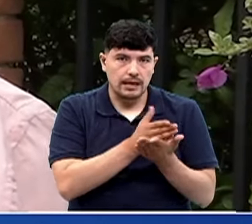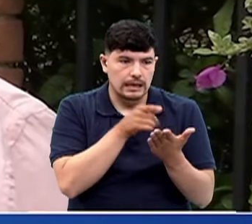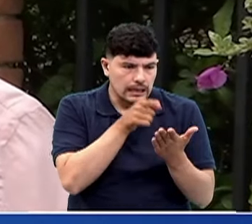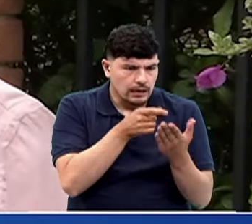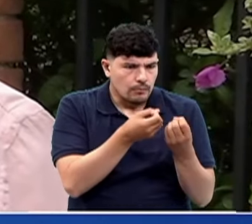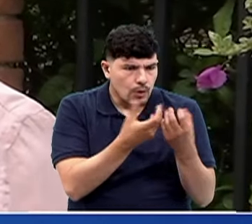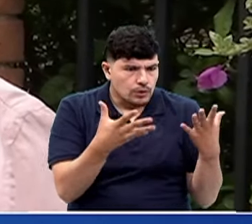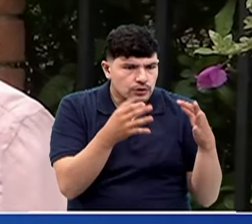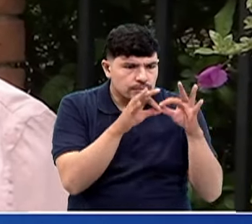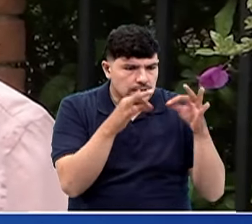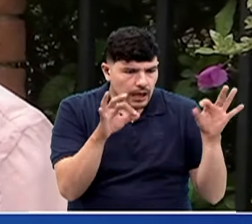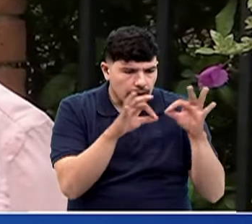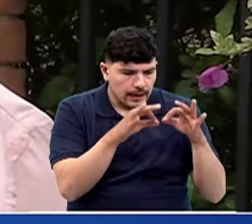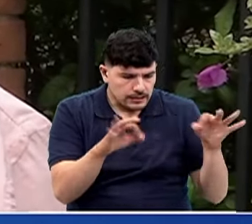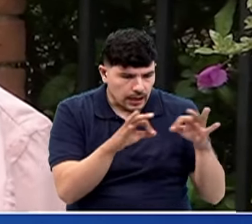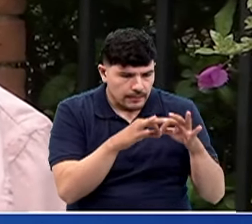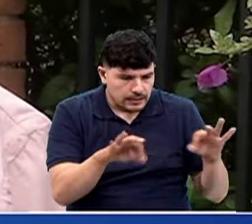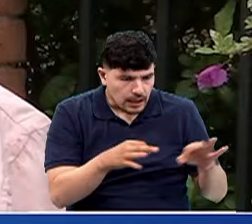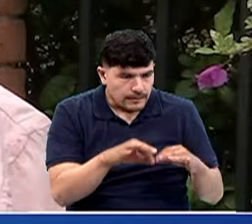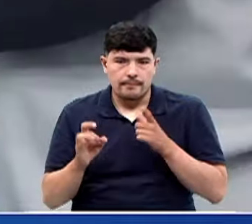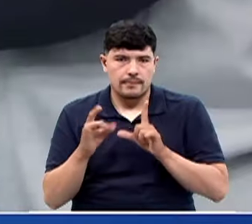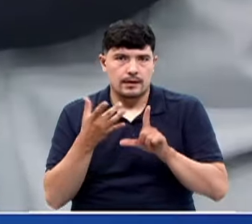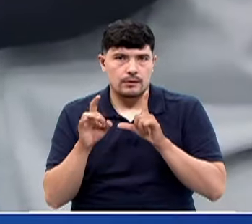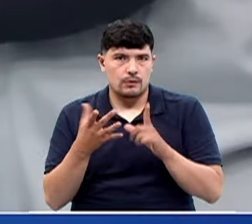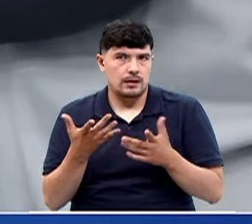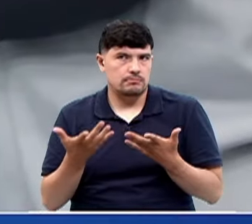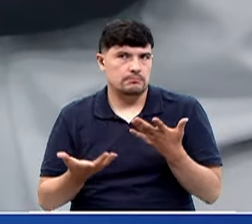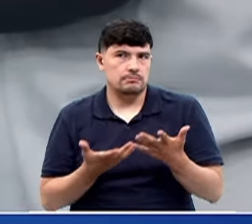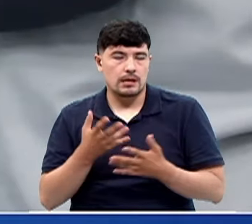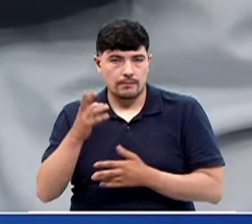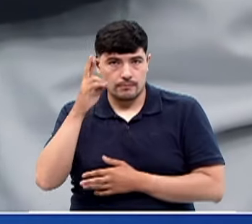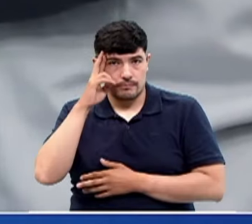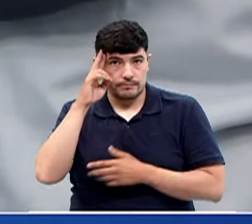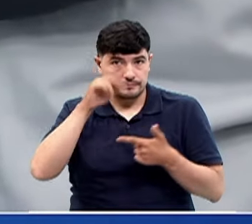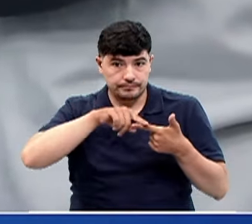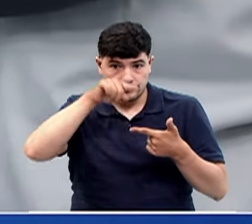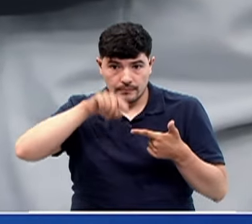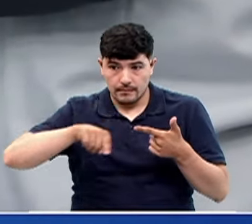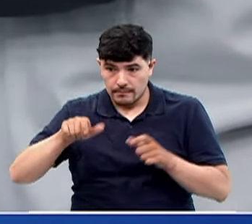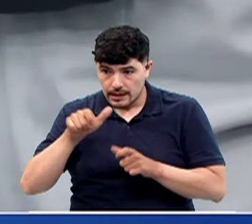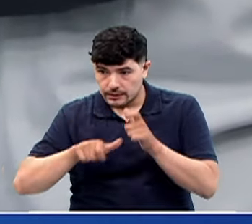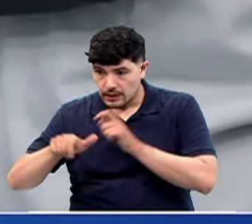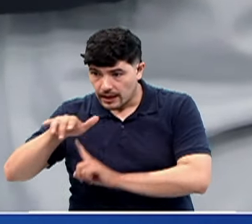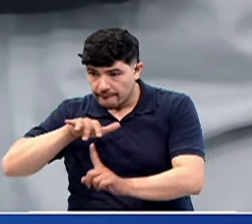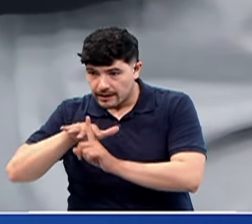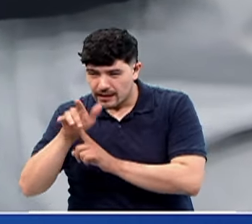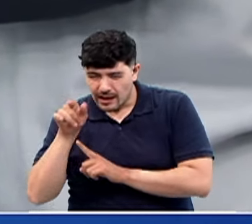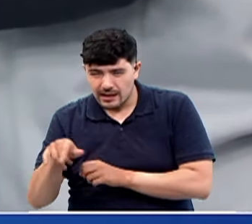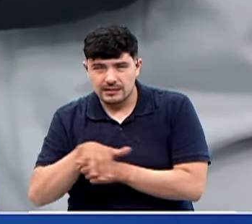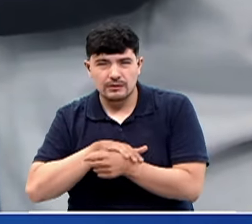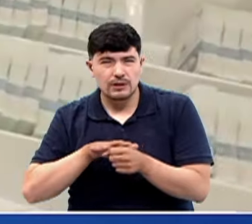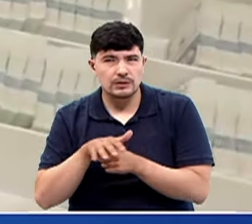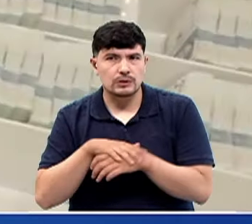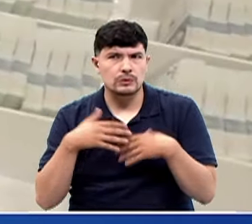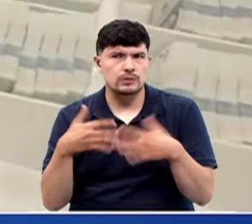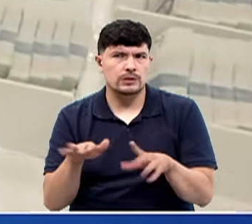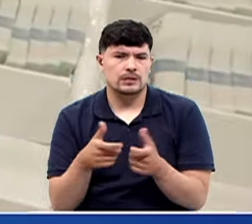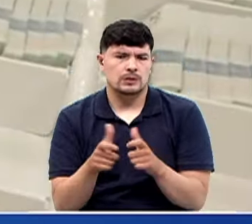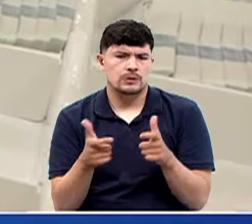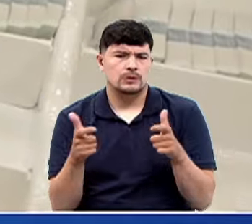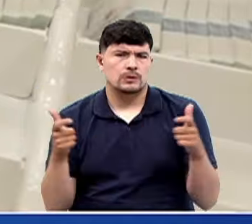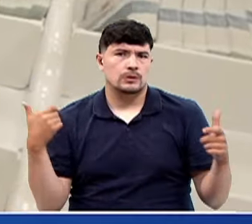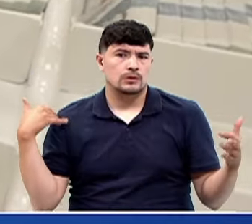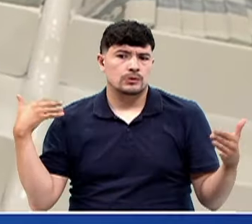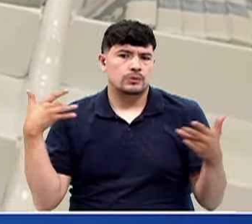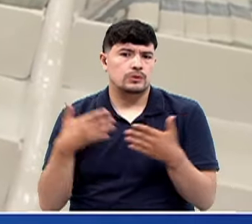mensajes que me pedían autorizaciones para las transacciones se estima que las cifras de personas afectadas por este hecho han crecido durante